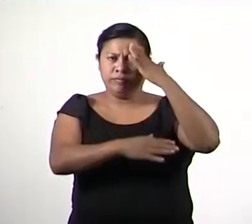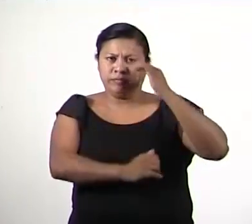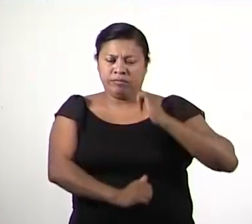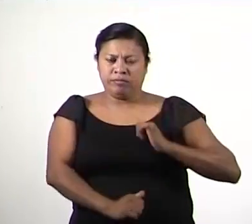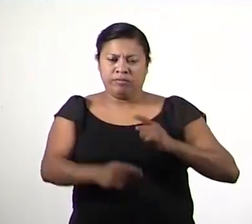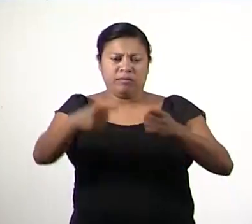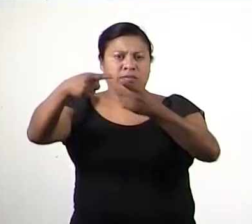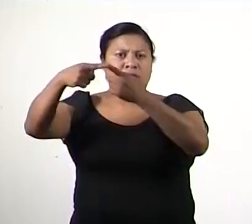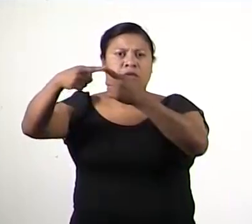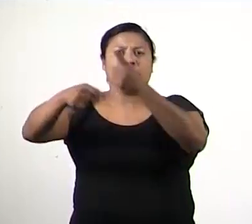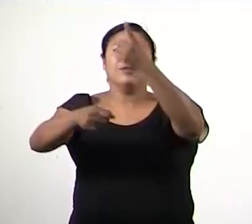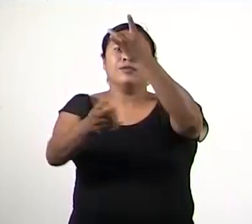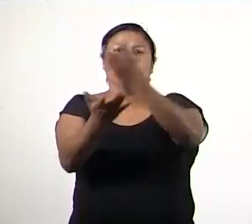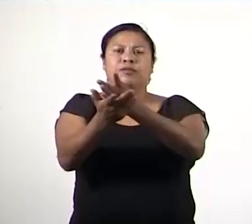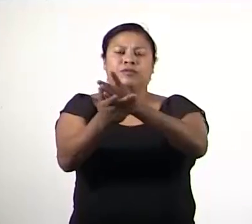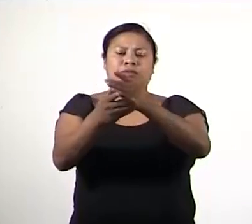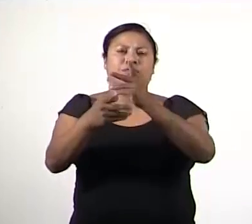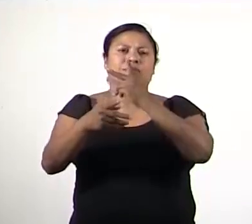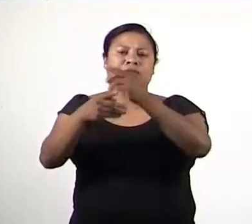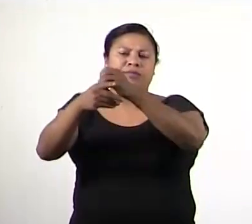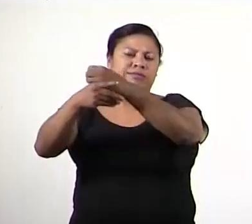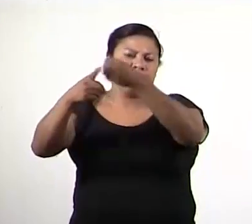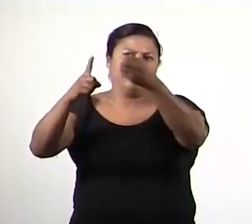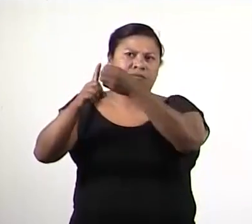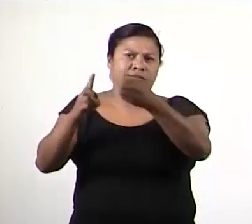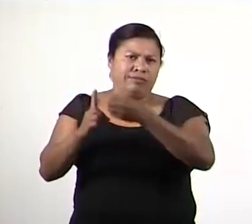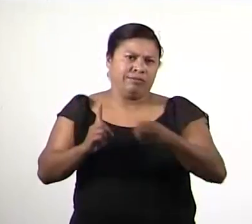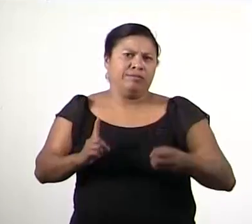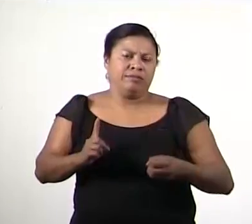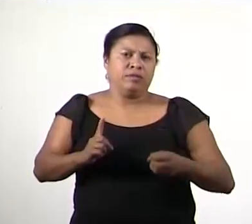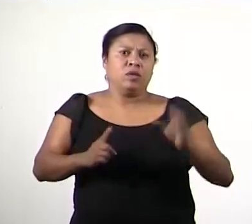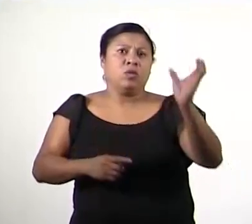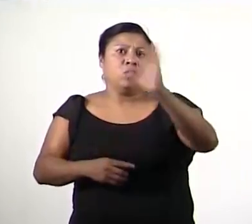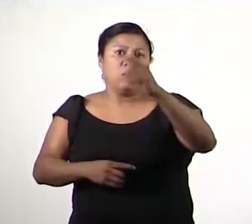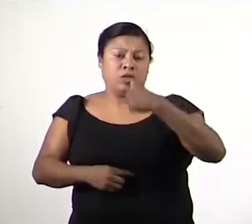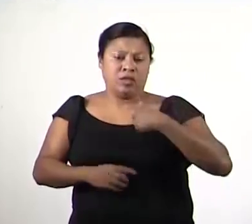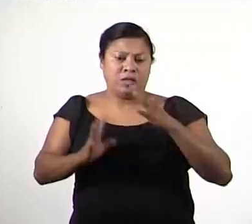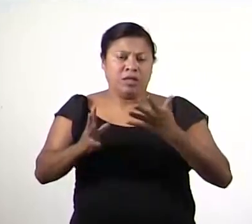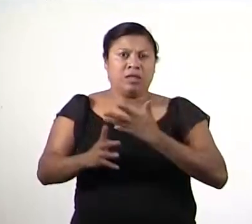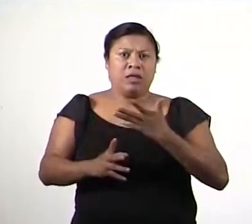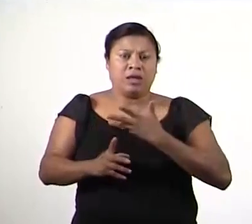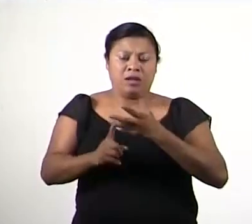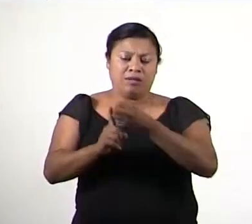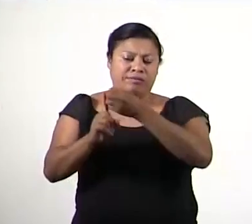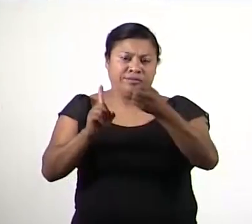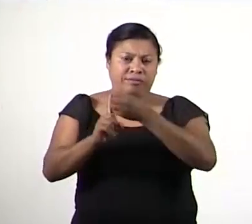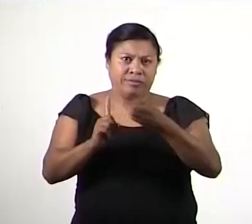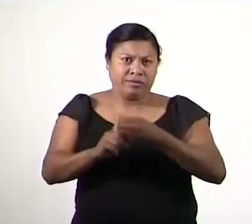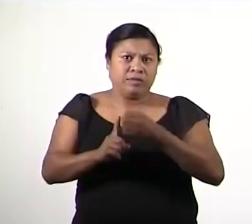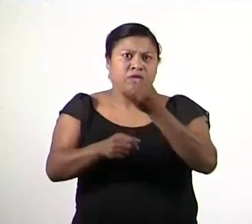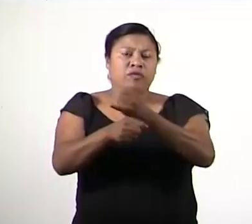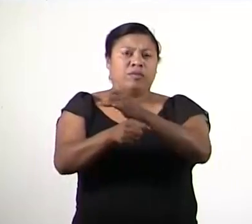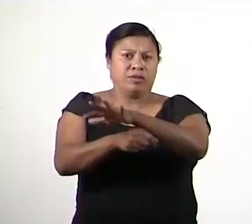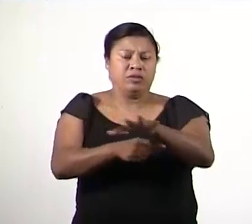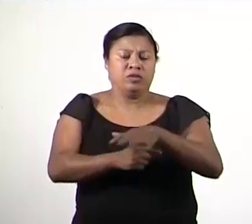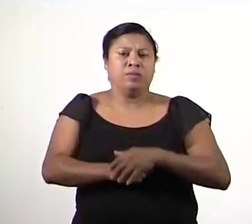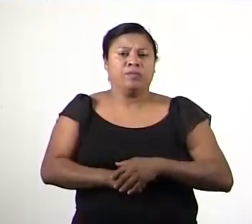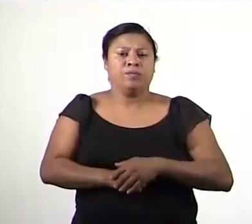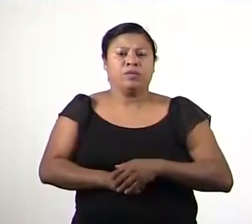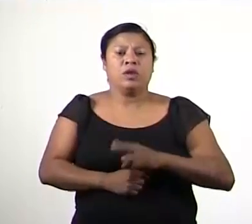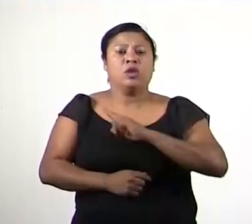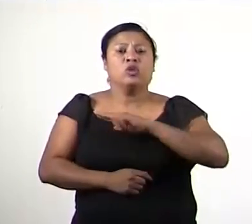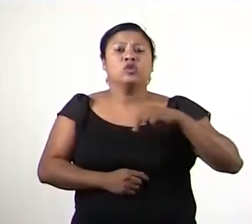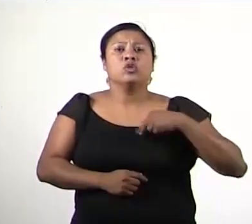un solo texto. ¿Sale? Cuando tenemos ya la organización de la información, vamos